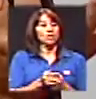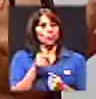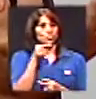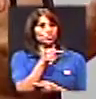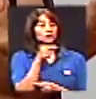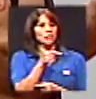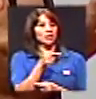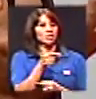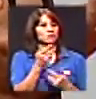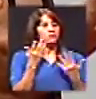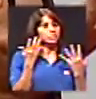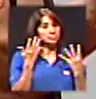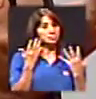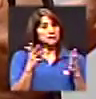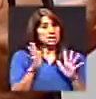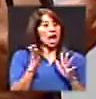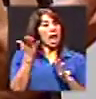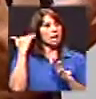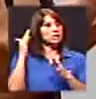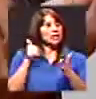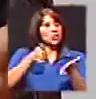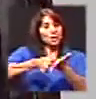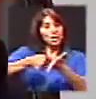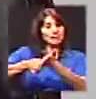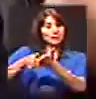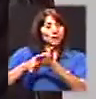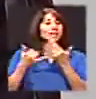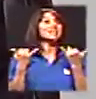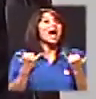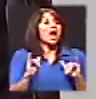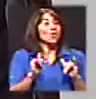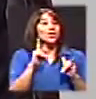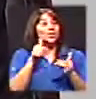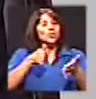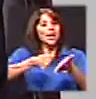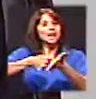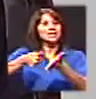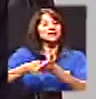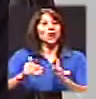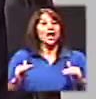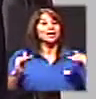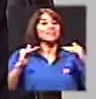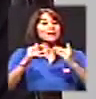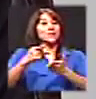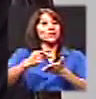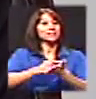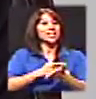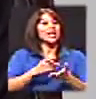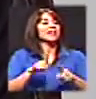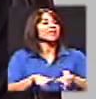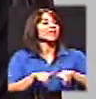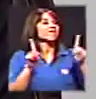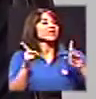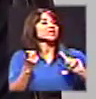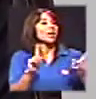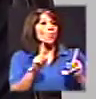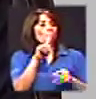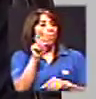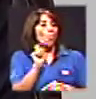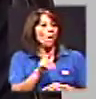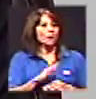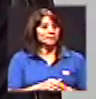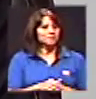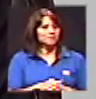usted ha estado en elecciones y ahora está en una elección a nivel provincial. ¿Qué diferencia siente las más grandes